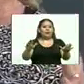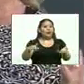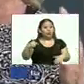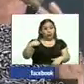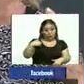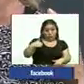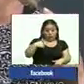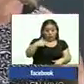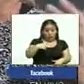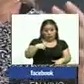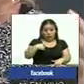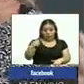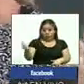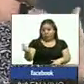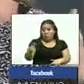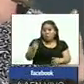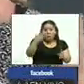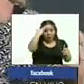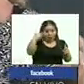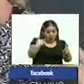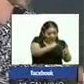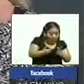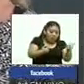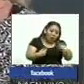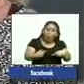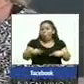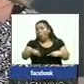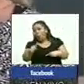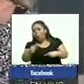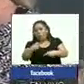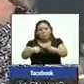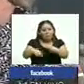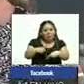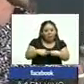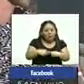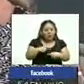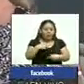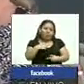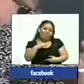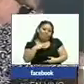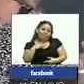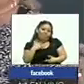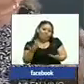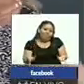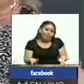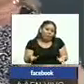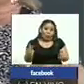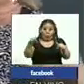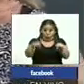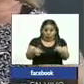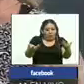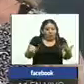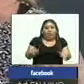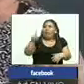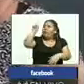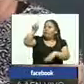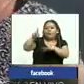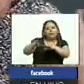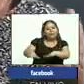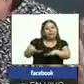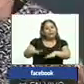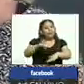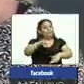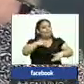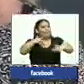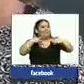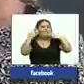Siempre cuando venía alguna, la otra no podía venir, en mí siempre quedaba un vacío. En cambio ahora, bendito sea el Señor, y por eso